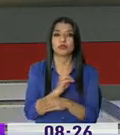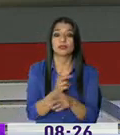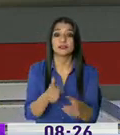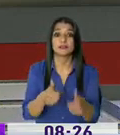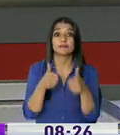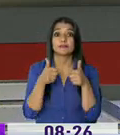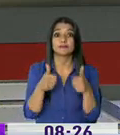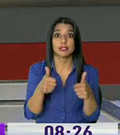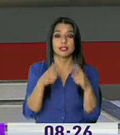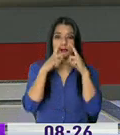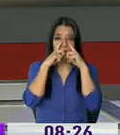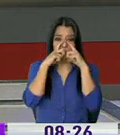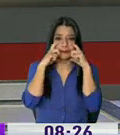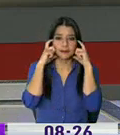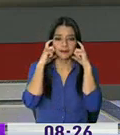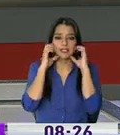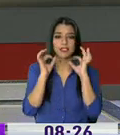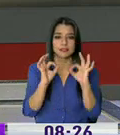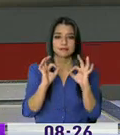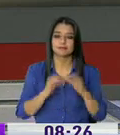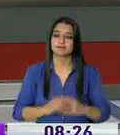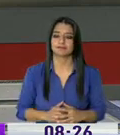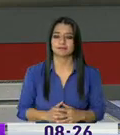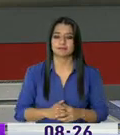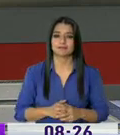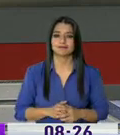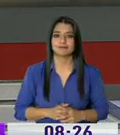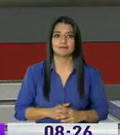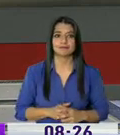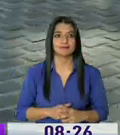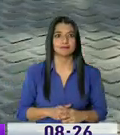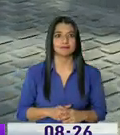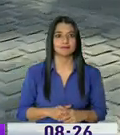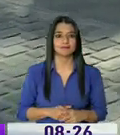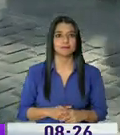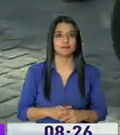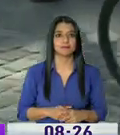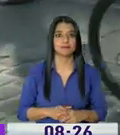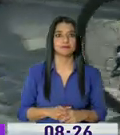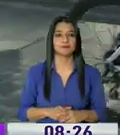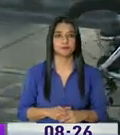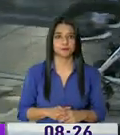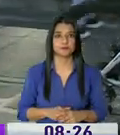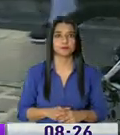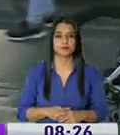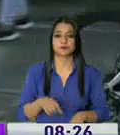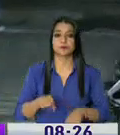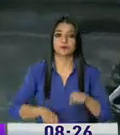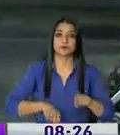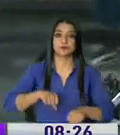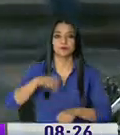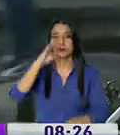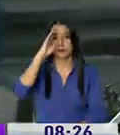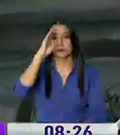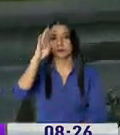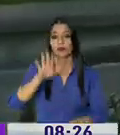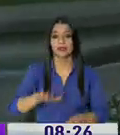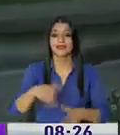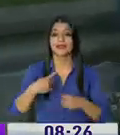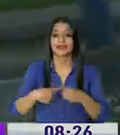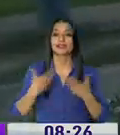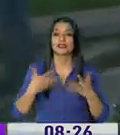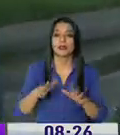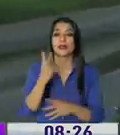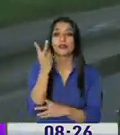adecuado de los elementos de bioseguridad. Veamos. policiclos fueron implementados en la capital el 12